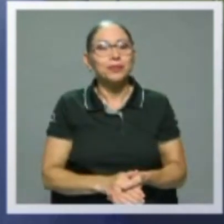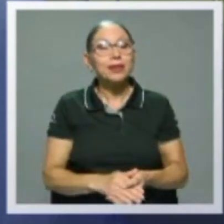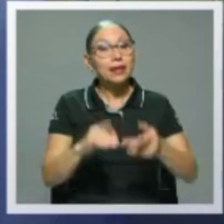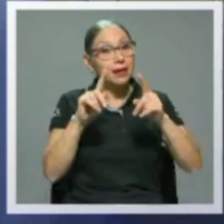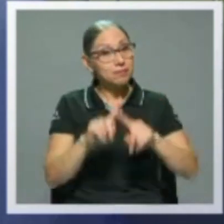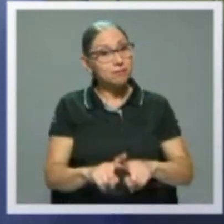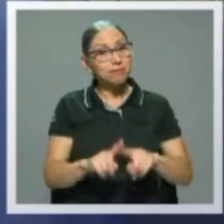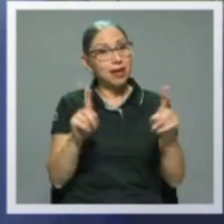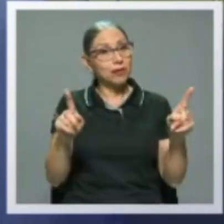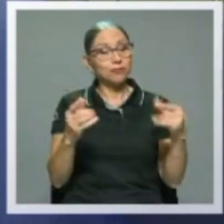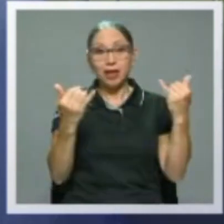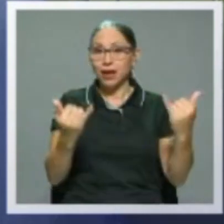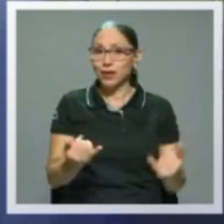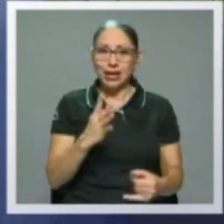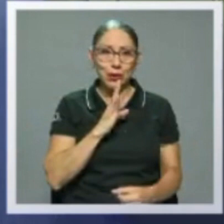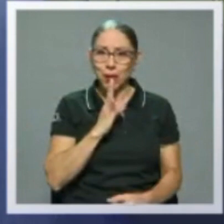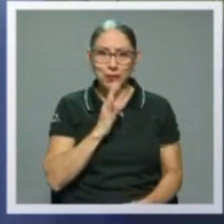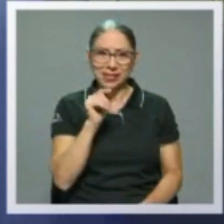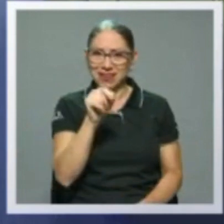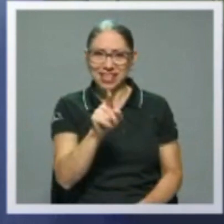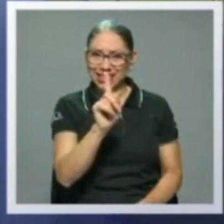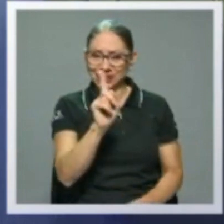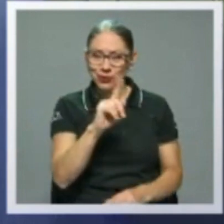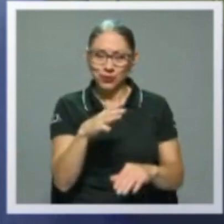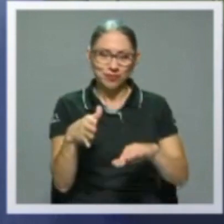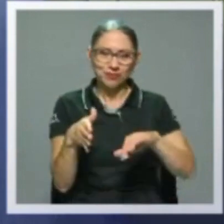Pero no vamos a hablar de eso, y tal vez,